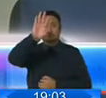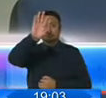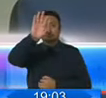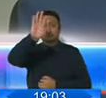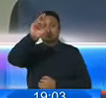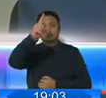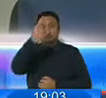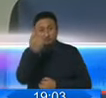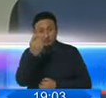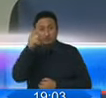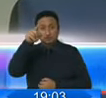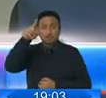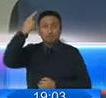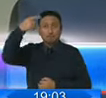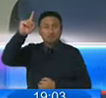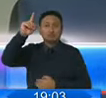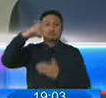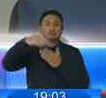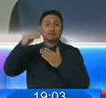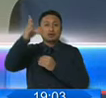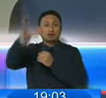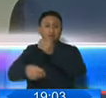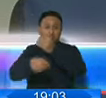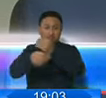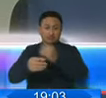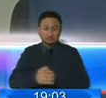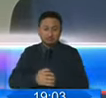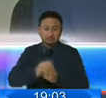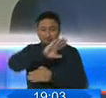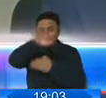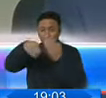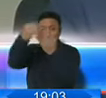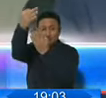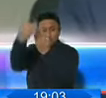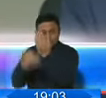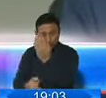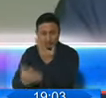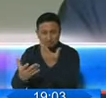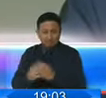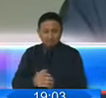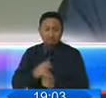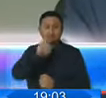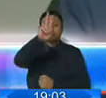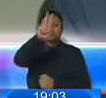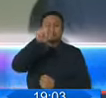911 millones de dólares adicionales, dando un total, como ya lo mencioné, de